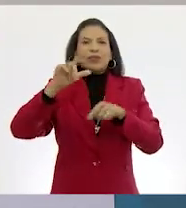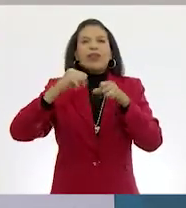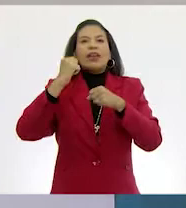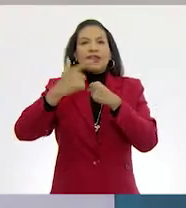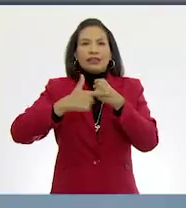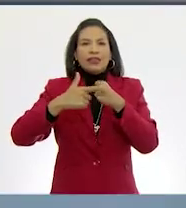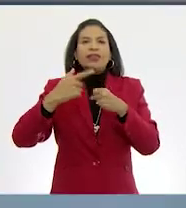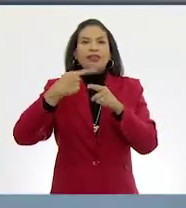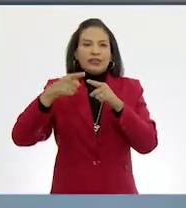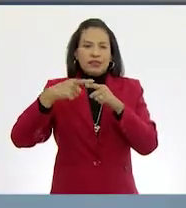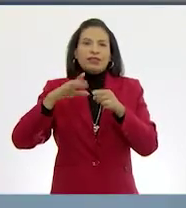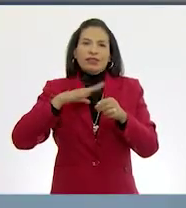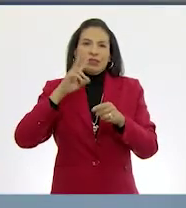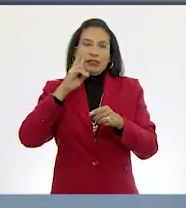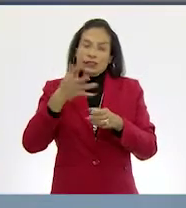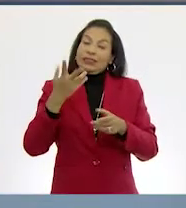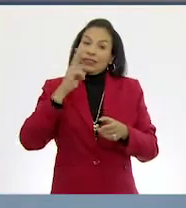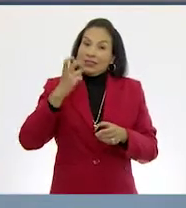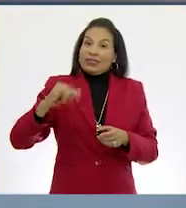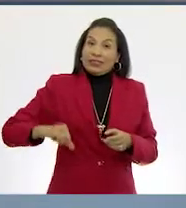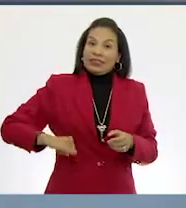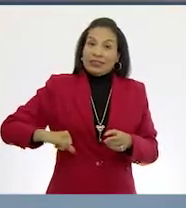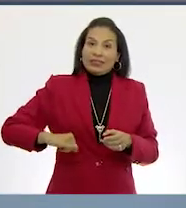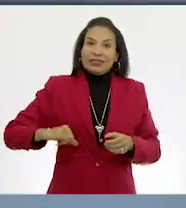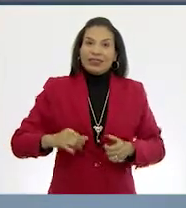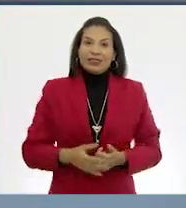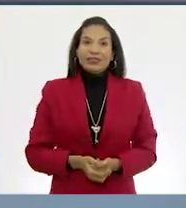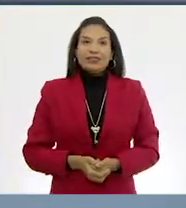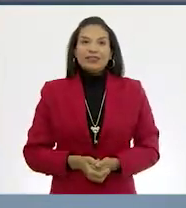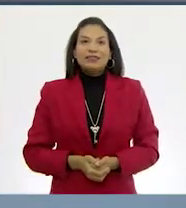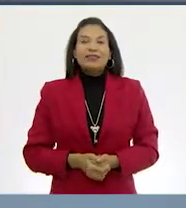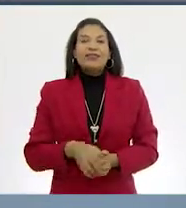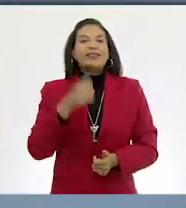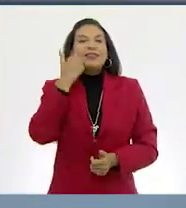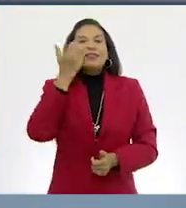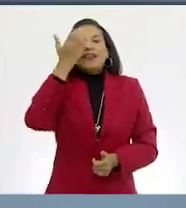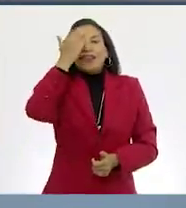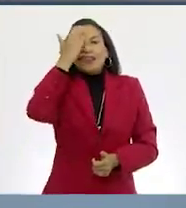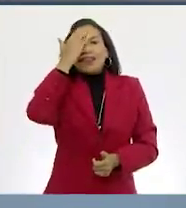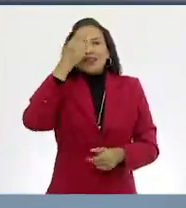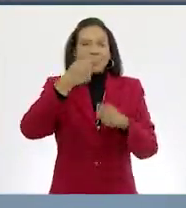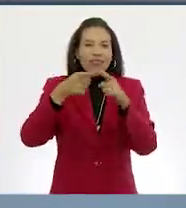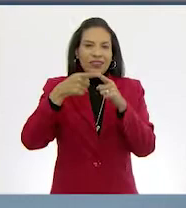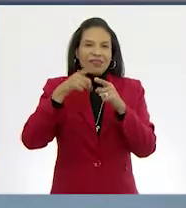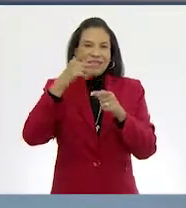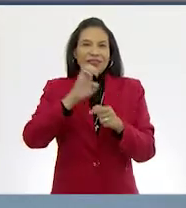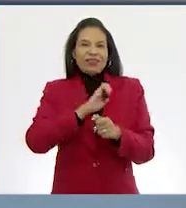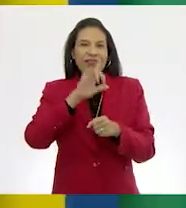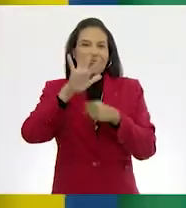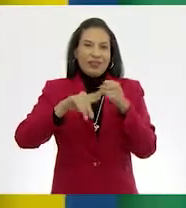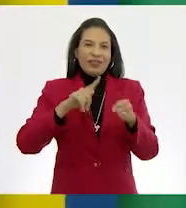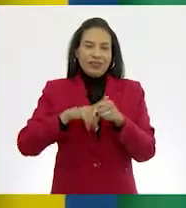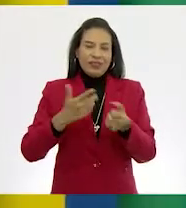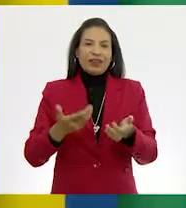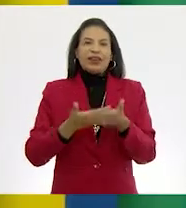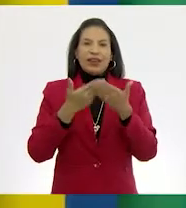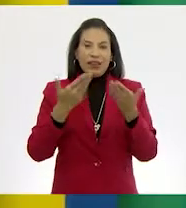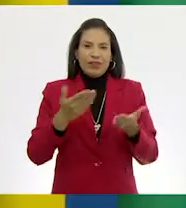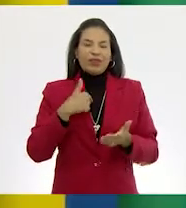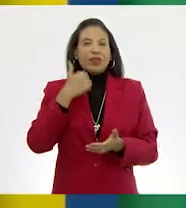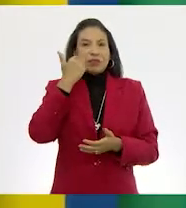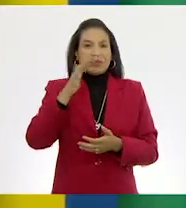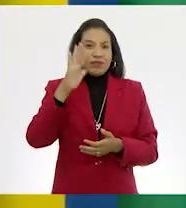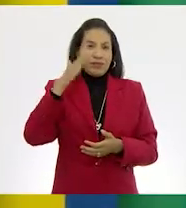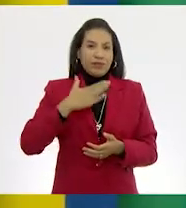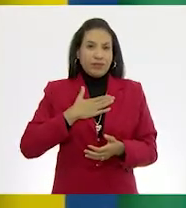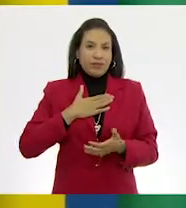durante el día interesante muestro ya quiero conocer la siguiente especies ahora es mi turno para ser yo